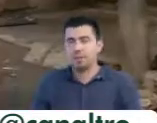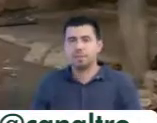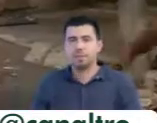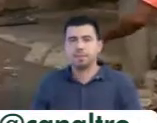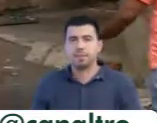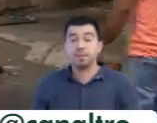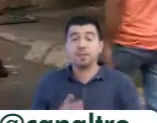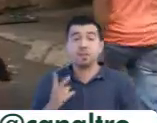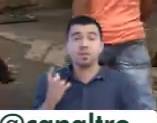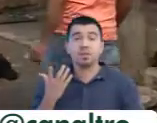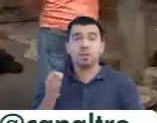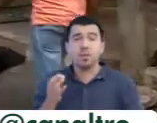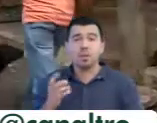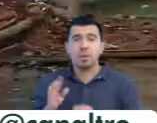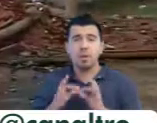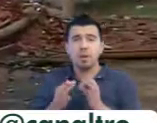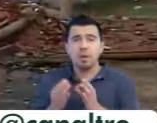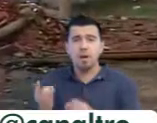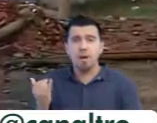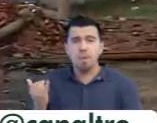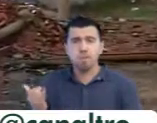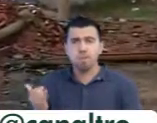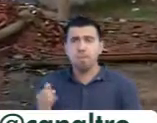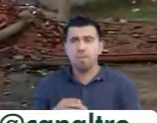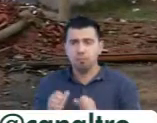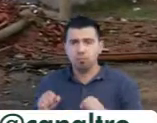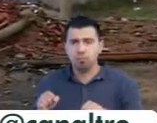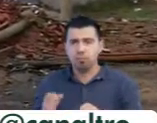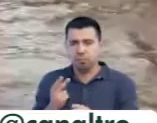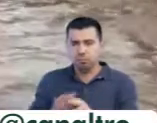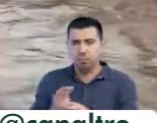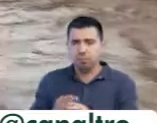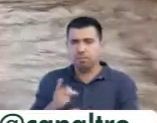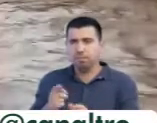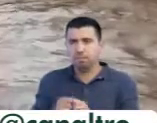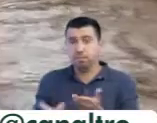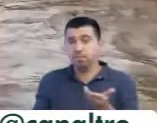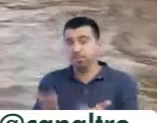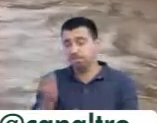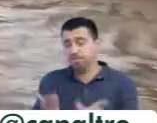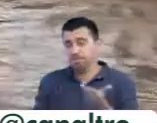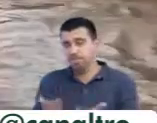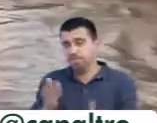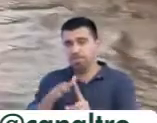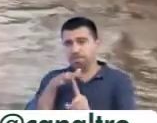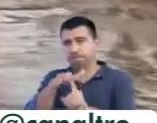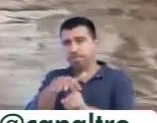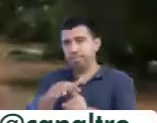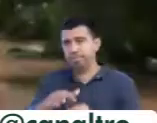Son 250 familias las que se encuentran en riesgo de una posible inundación.